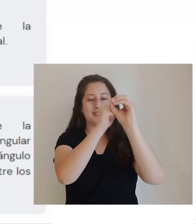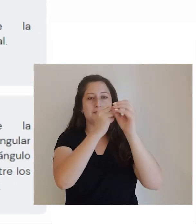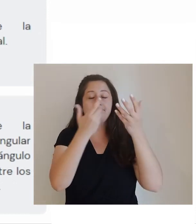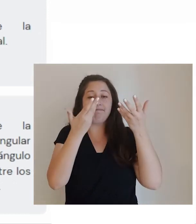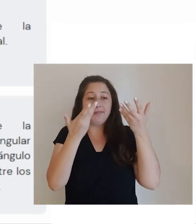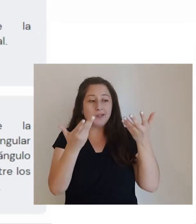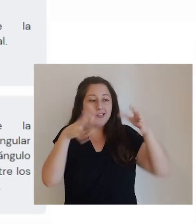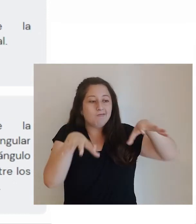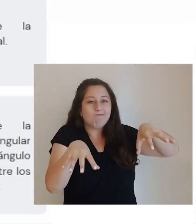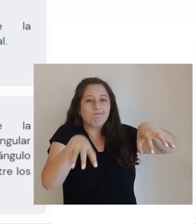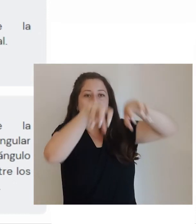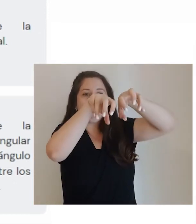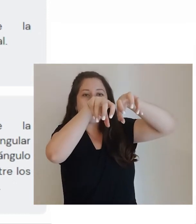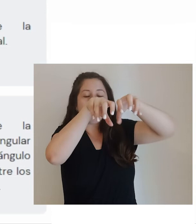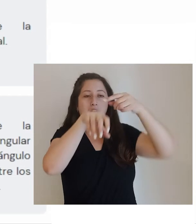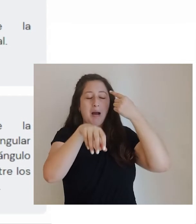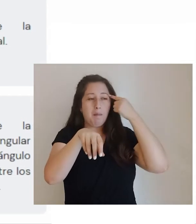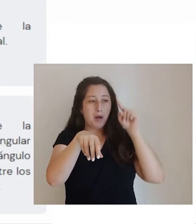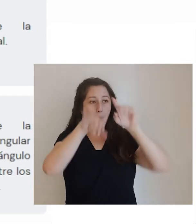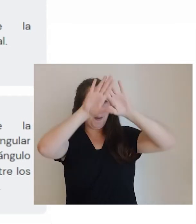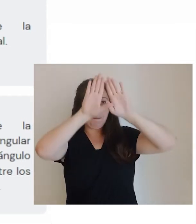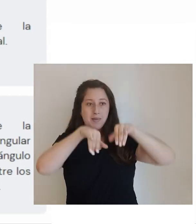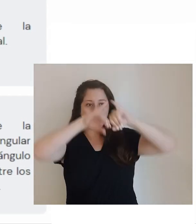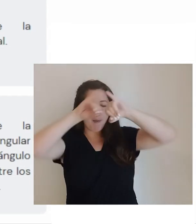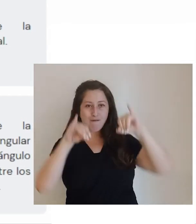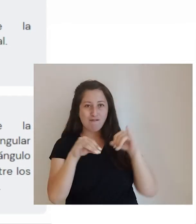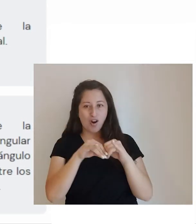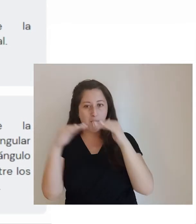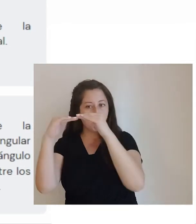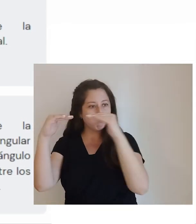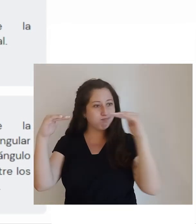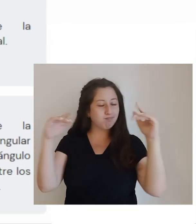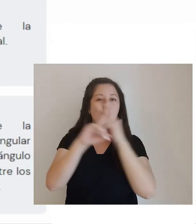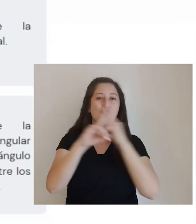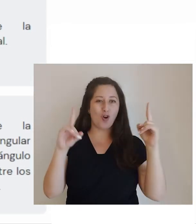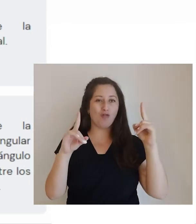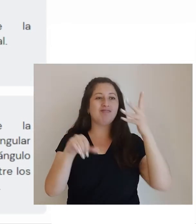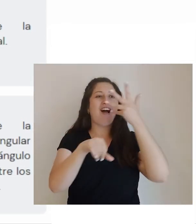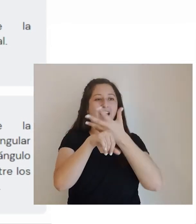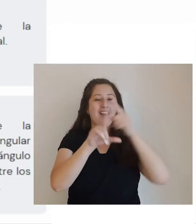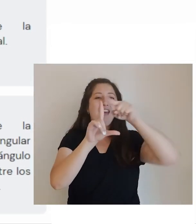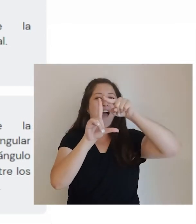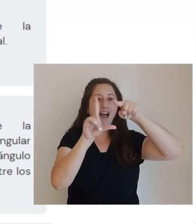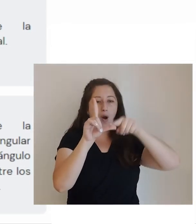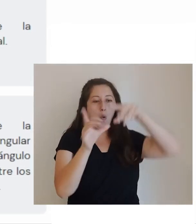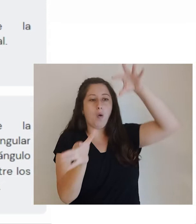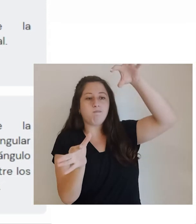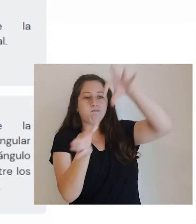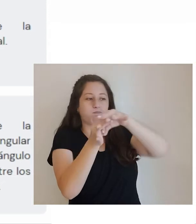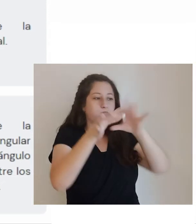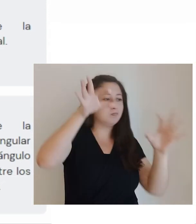de la molécula no es lineal, es angular. Los átomos de hidrógeno forman